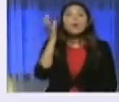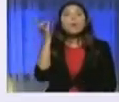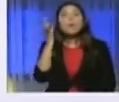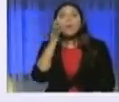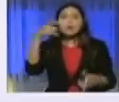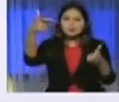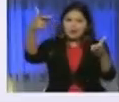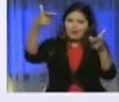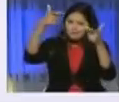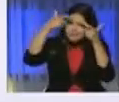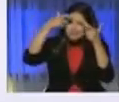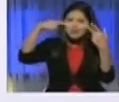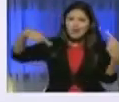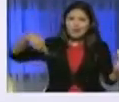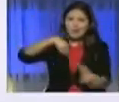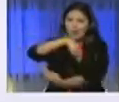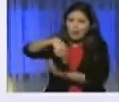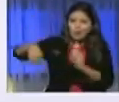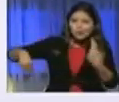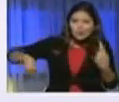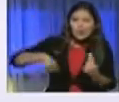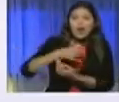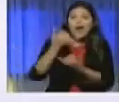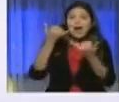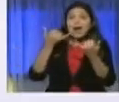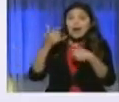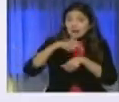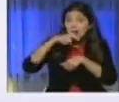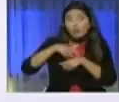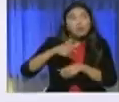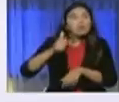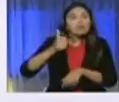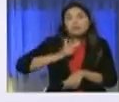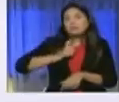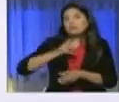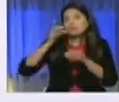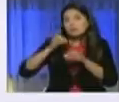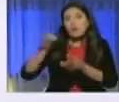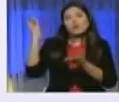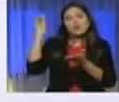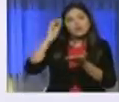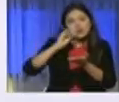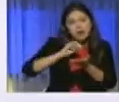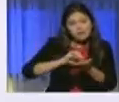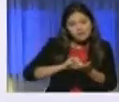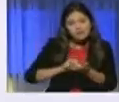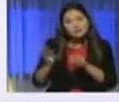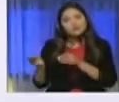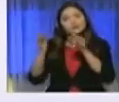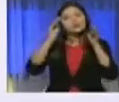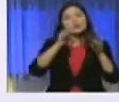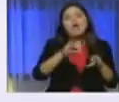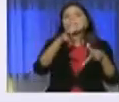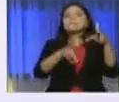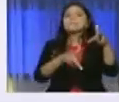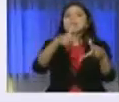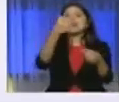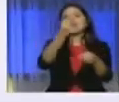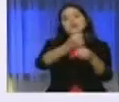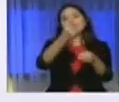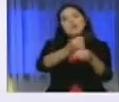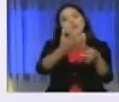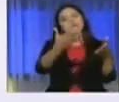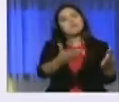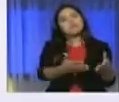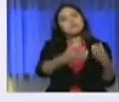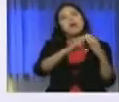chavista, revolucionaria, en el tiempo que me toque, volver por los caminos del Metro de Caracas y del